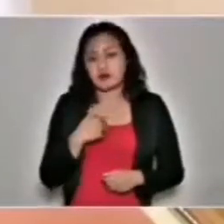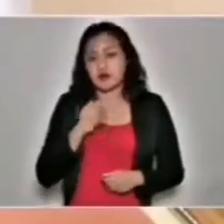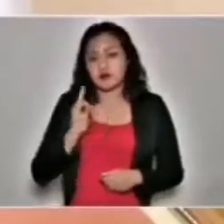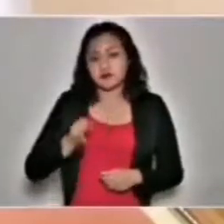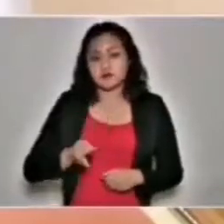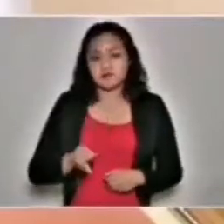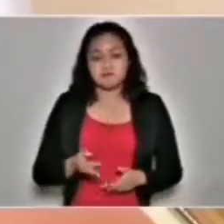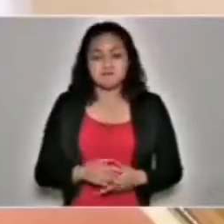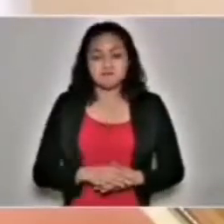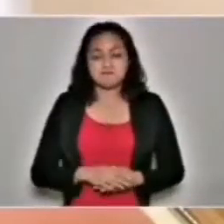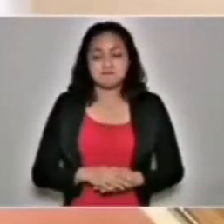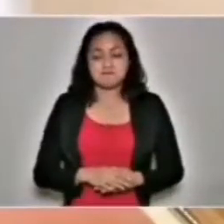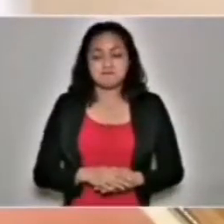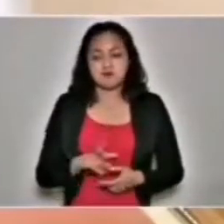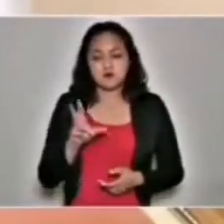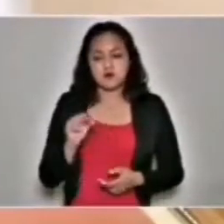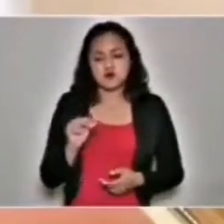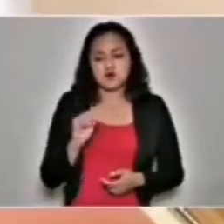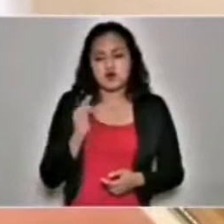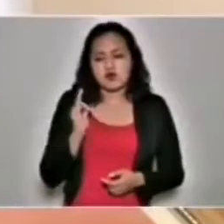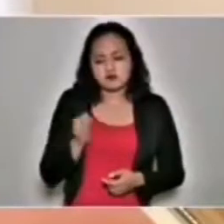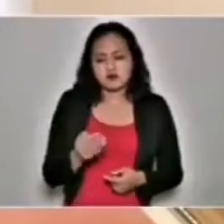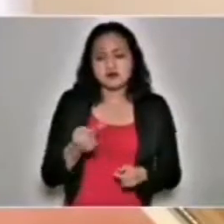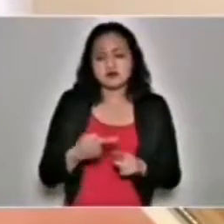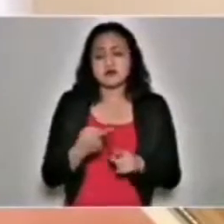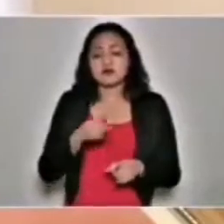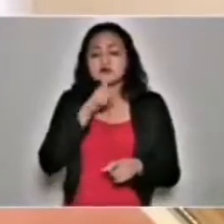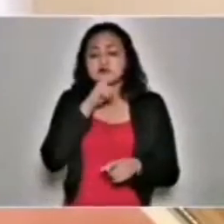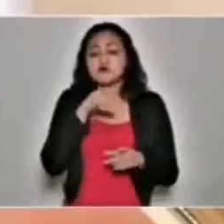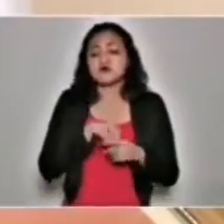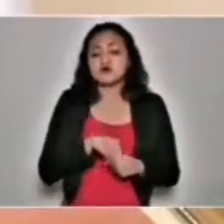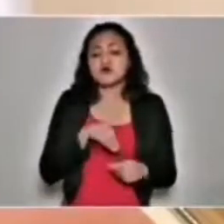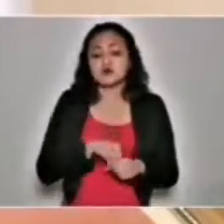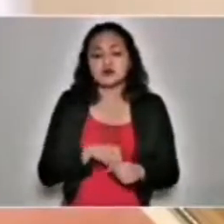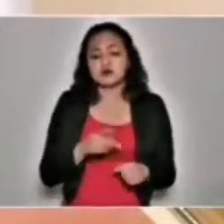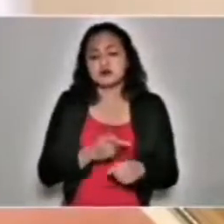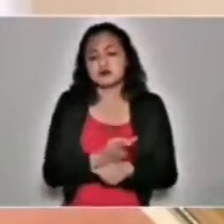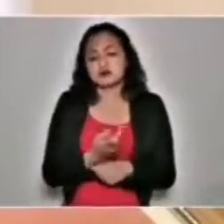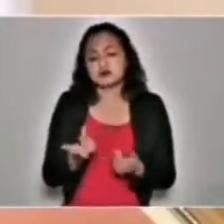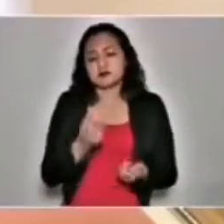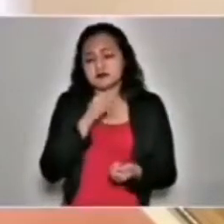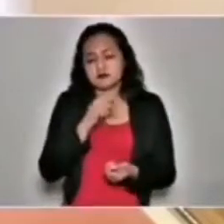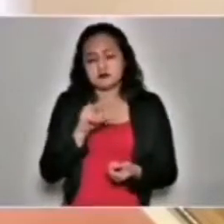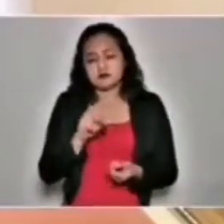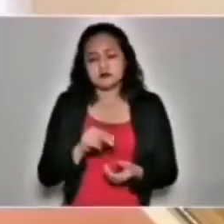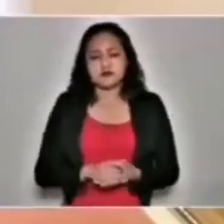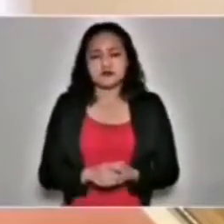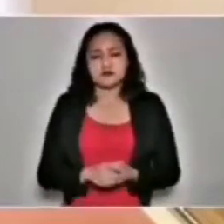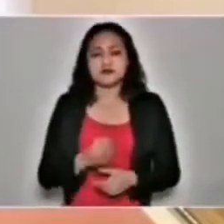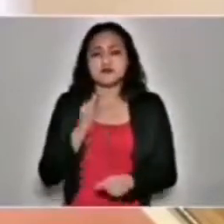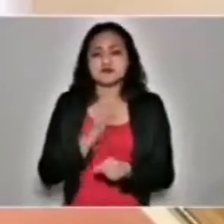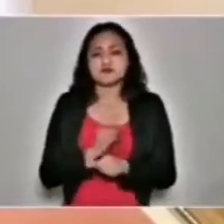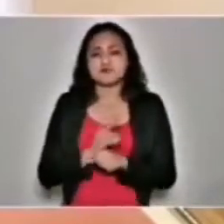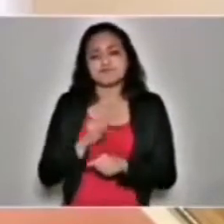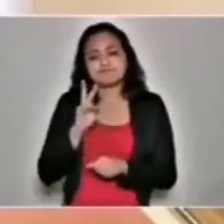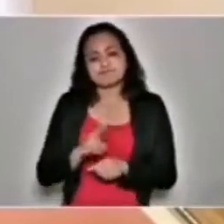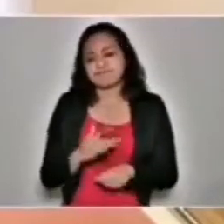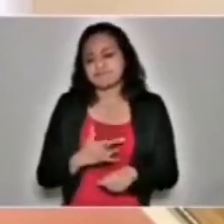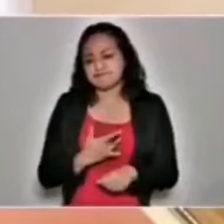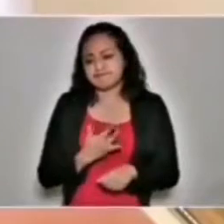permitir. No vamos nosotros a ocultar absolutamente nada. Estamos